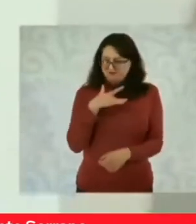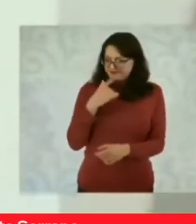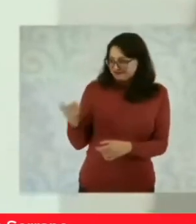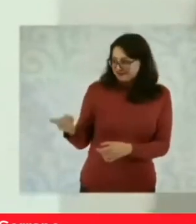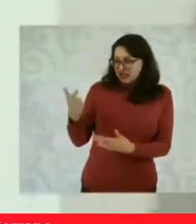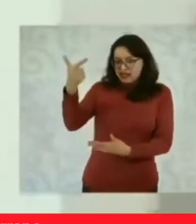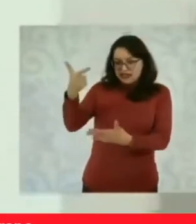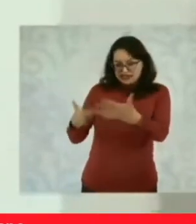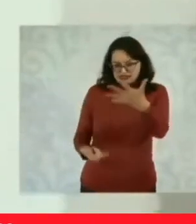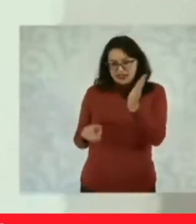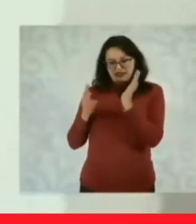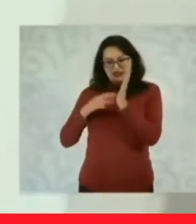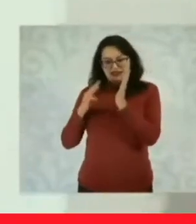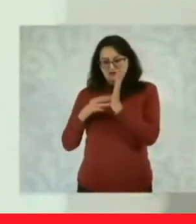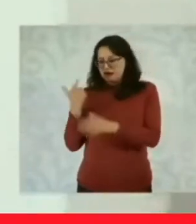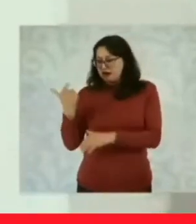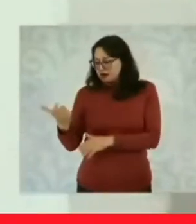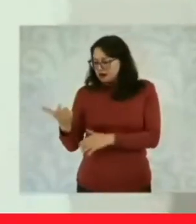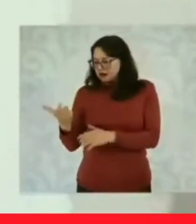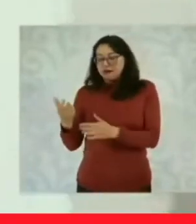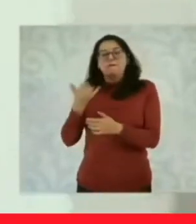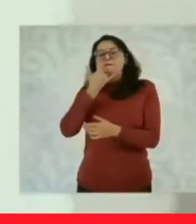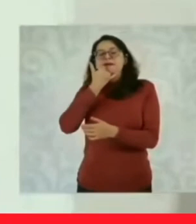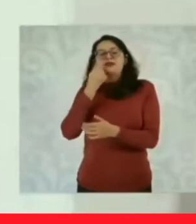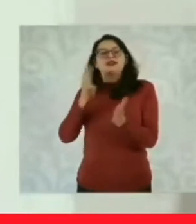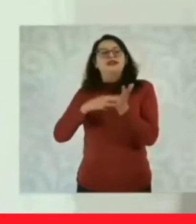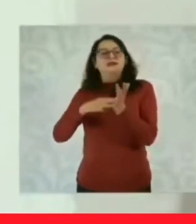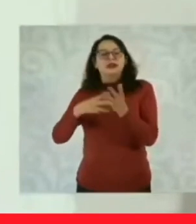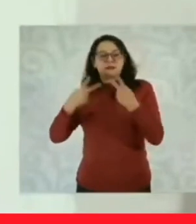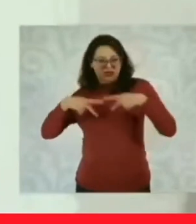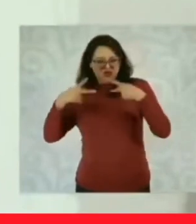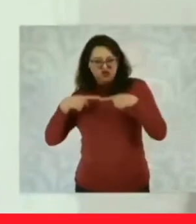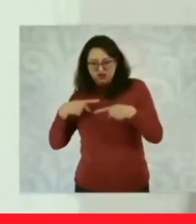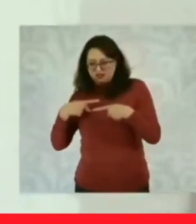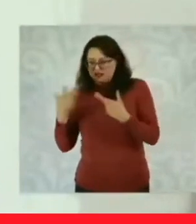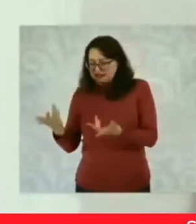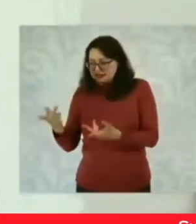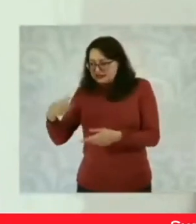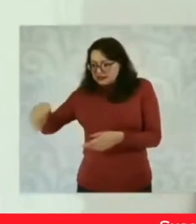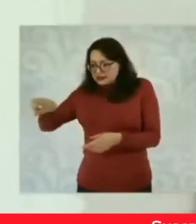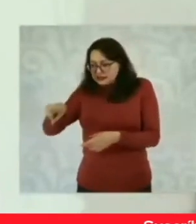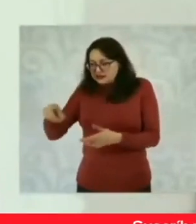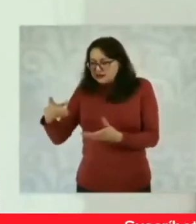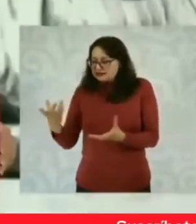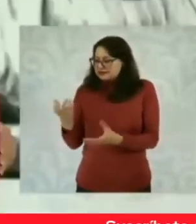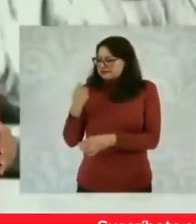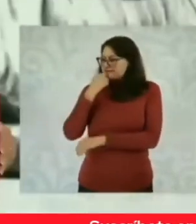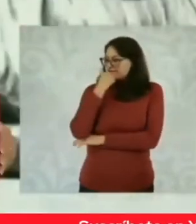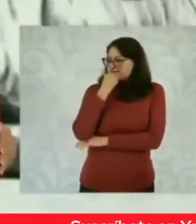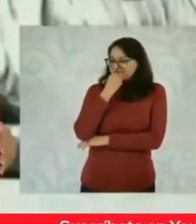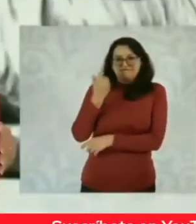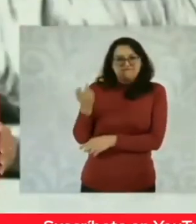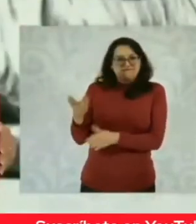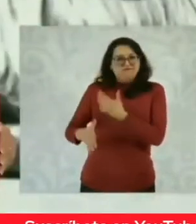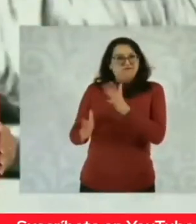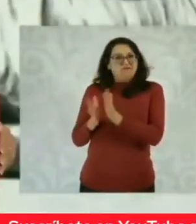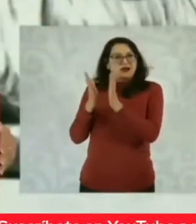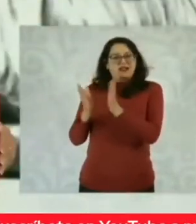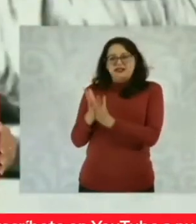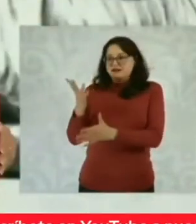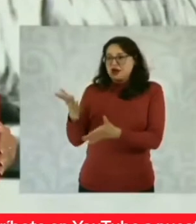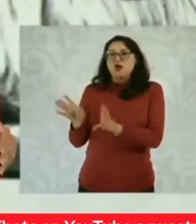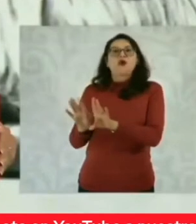ese comité, el Senado de la República va a hacer una selección al azar de esas personas y esas son las que van